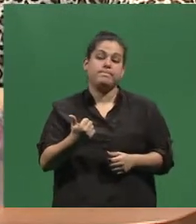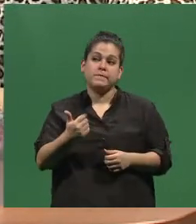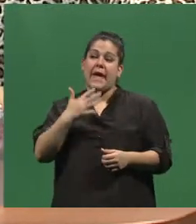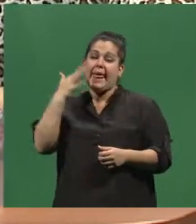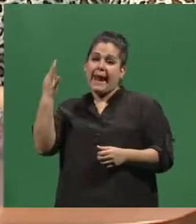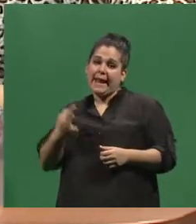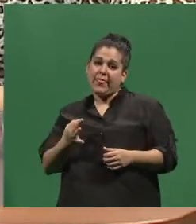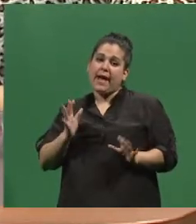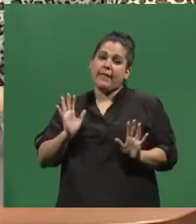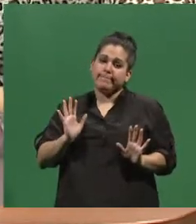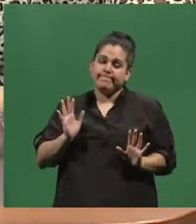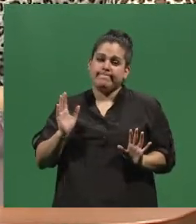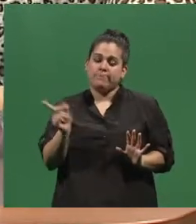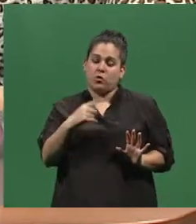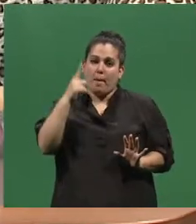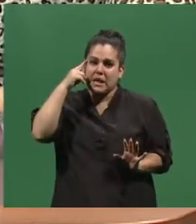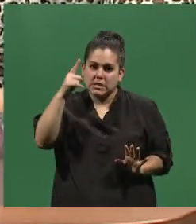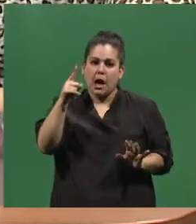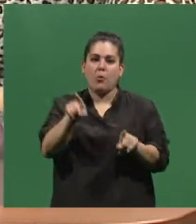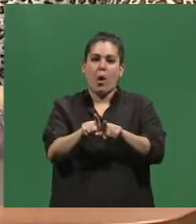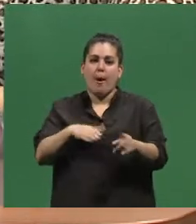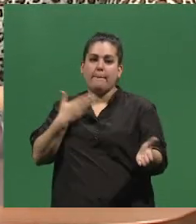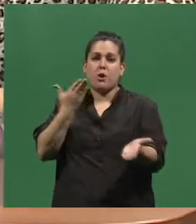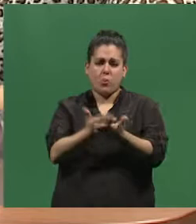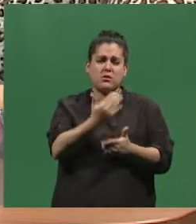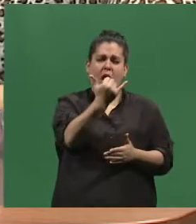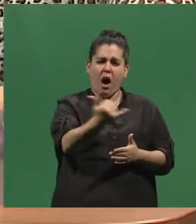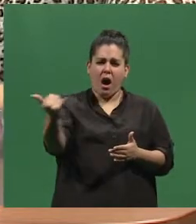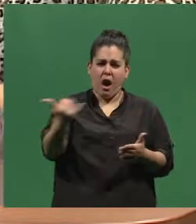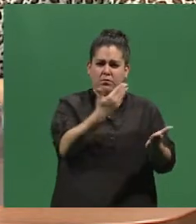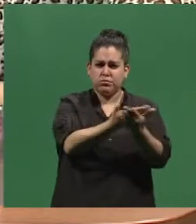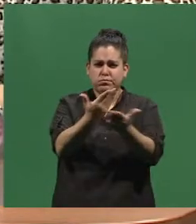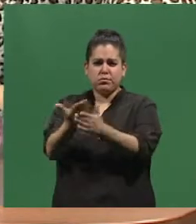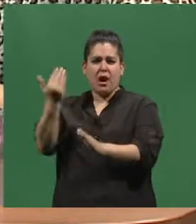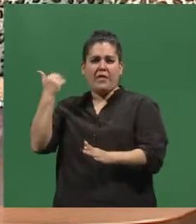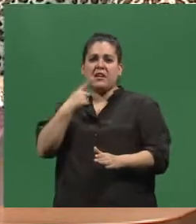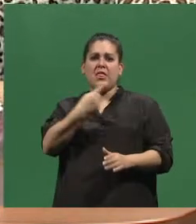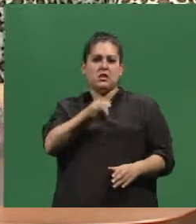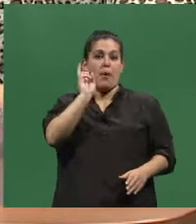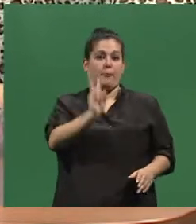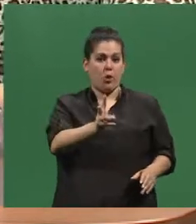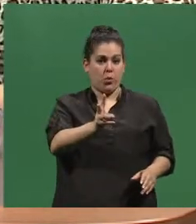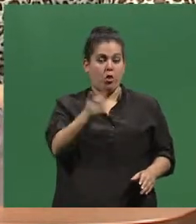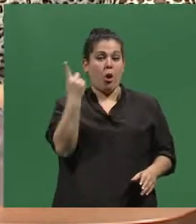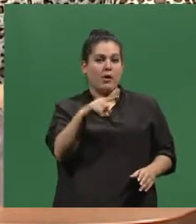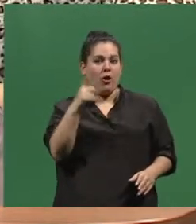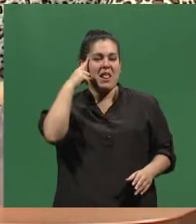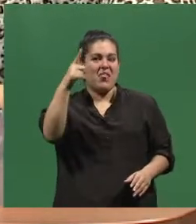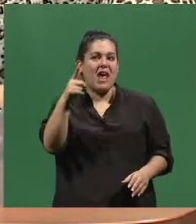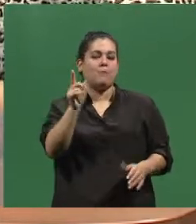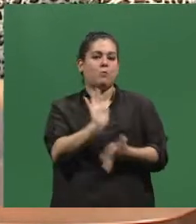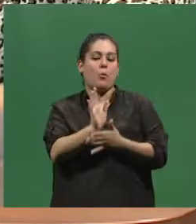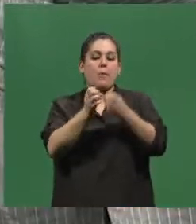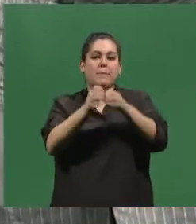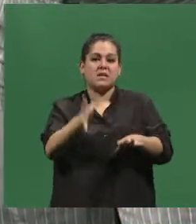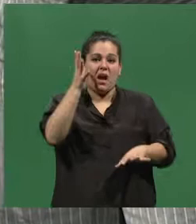realidad creo que pensábamos la propuesta, había proyectos en su momento que prohibían. La idea es como empezar